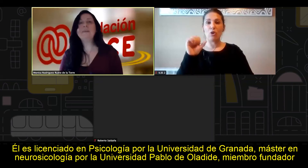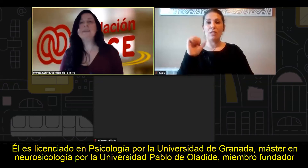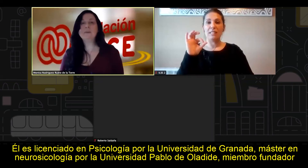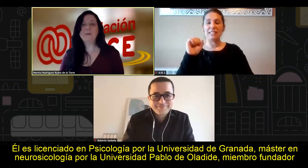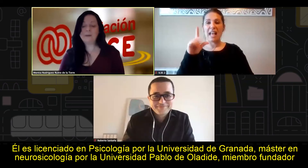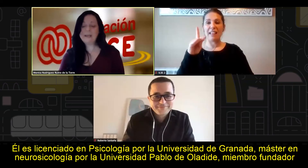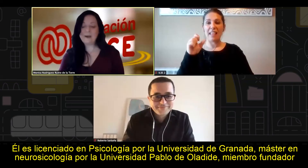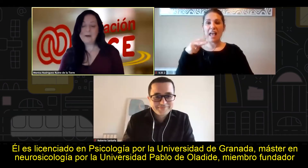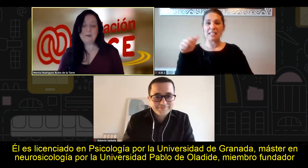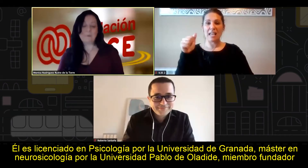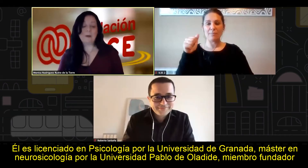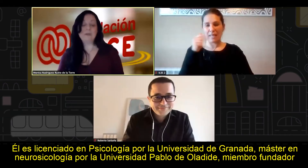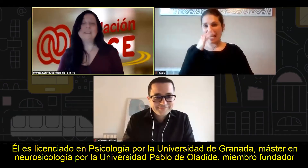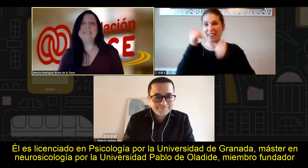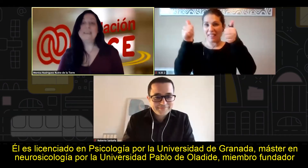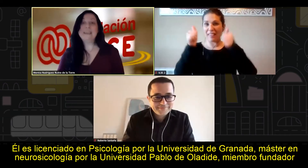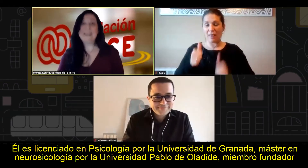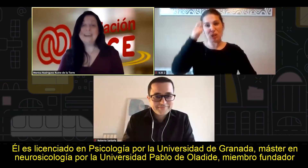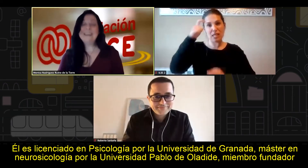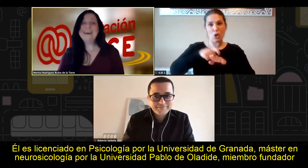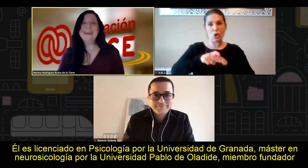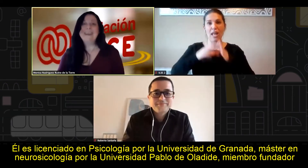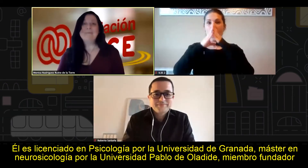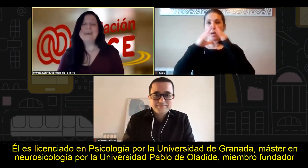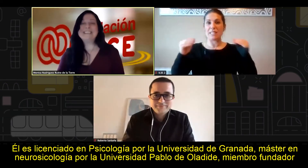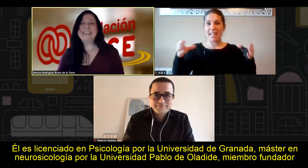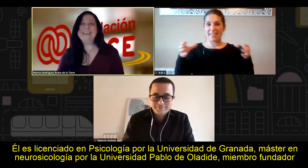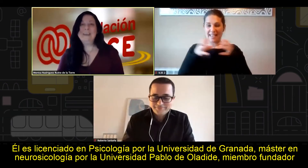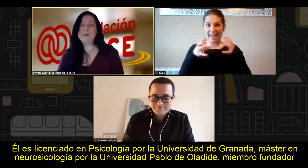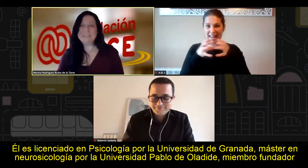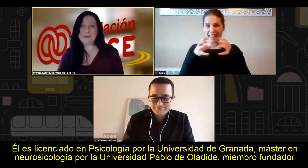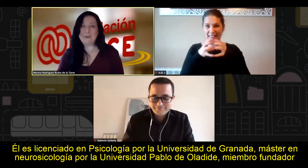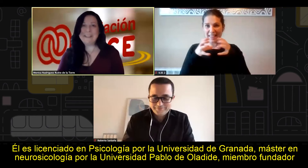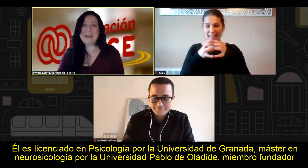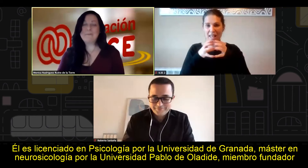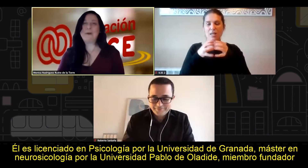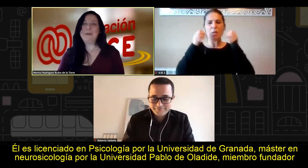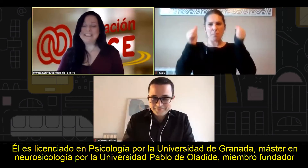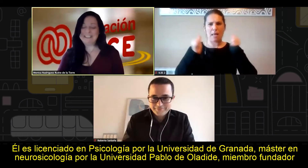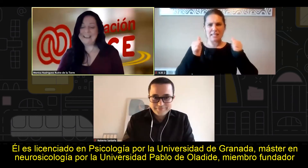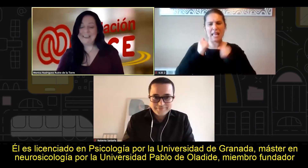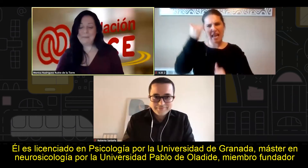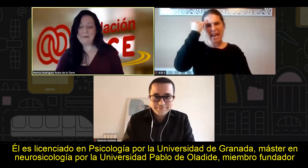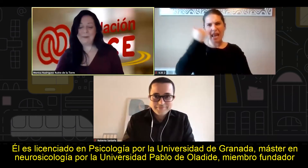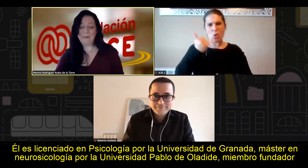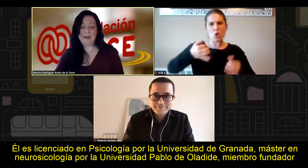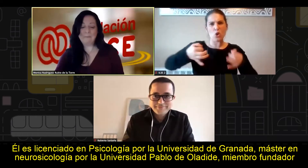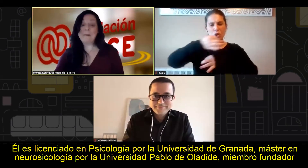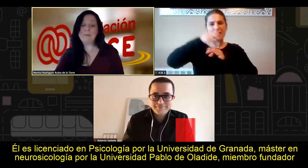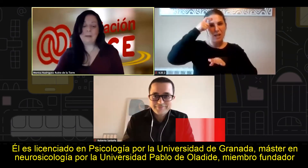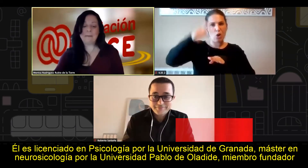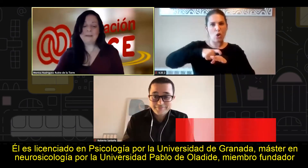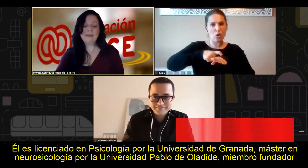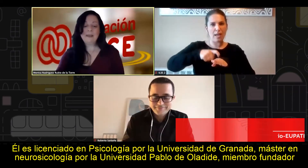en Psicología por la Universidad de Granada, máster en Neuropsicología por la Universidad de